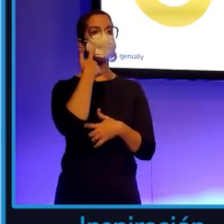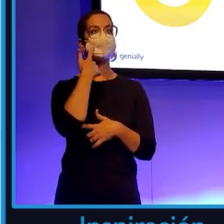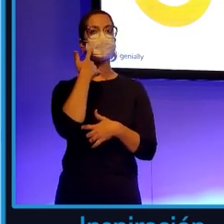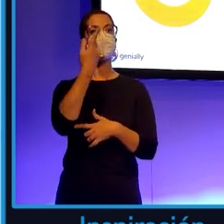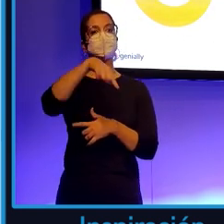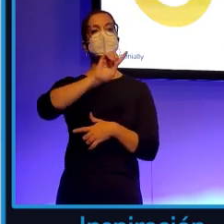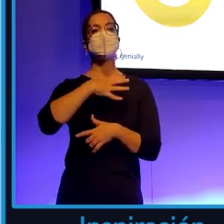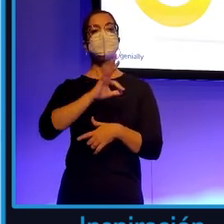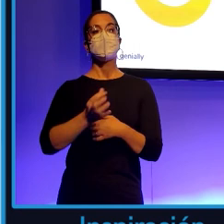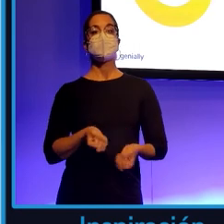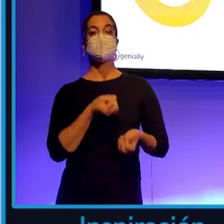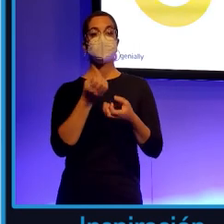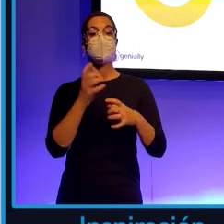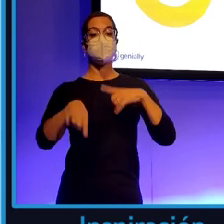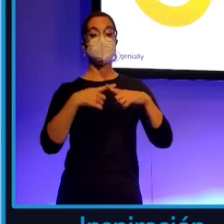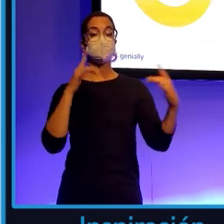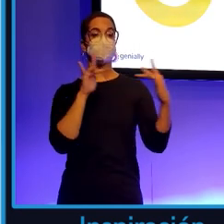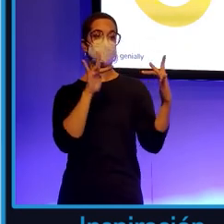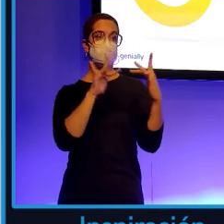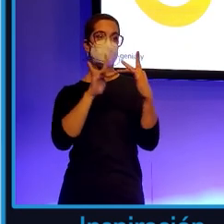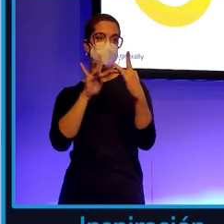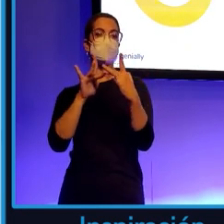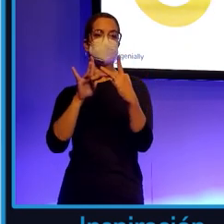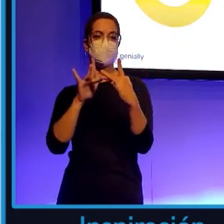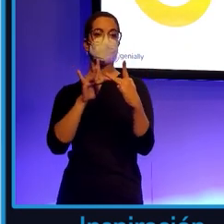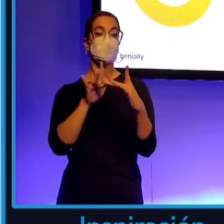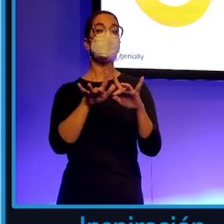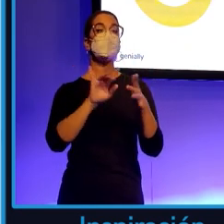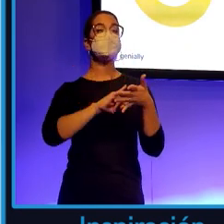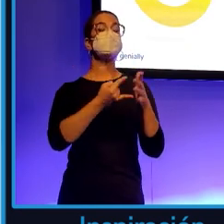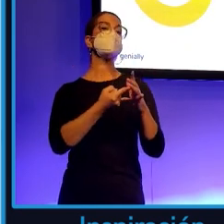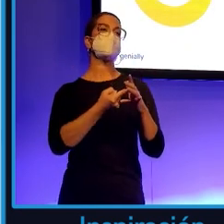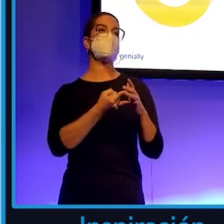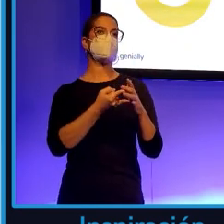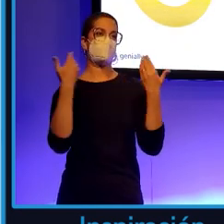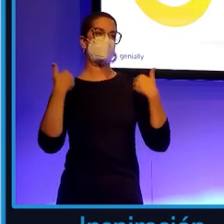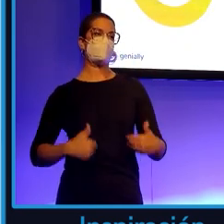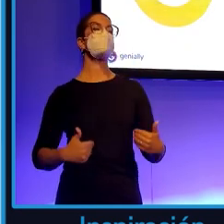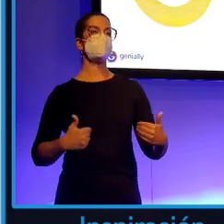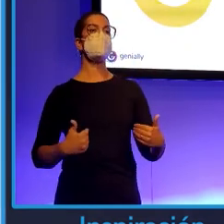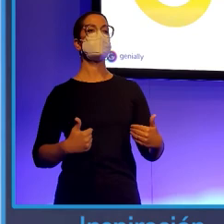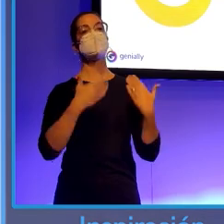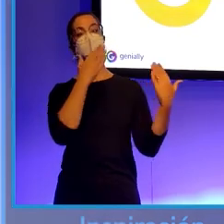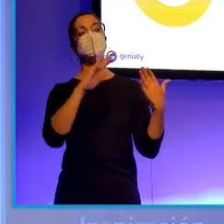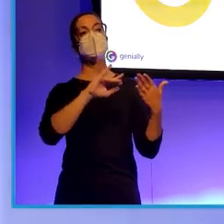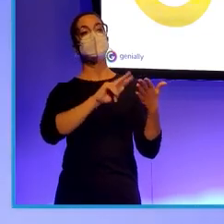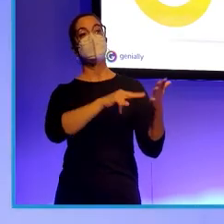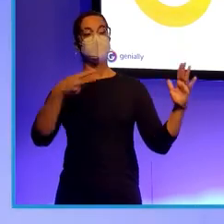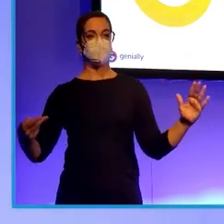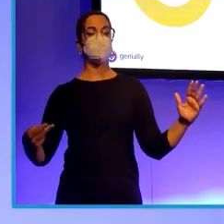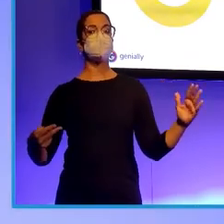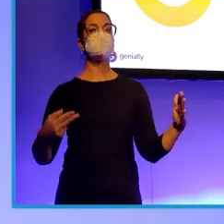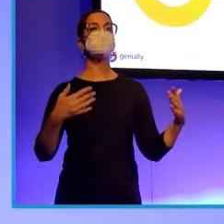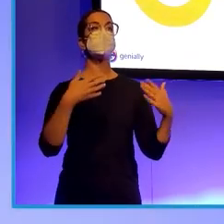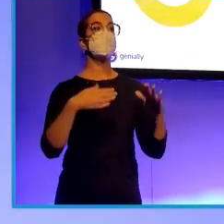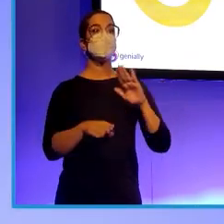para poder comentar las formas en contacto con toda esta este mecanismo humano que está detrás de nuevas tecnologías no puedo seguir hablando así que muchísimas